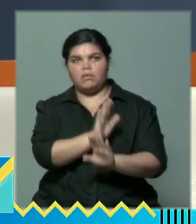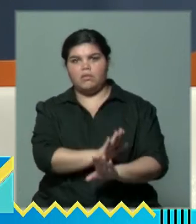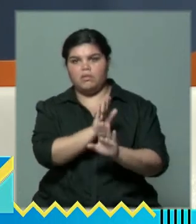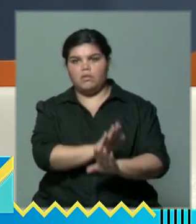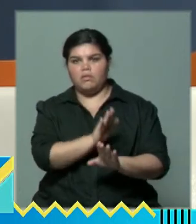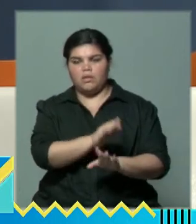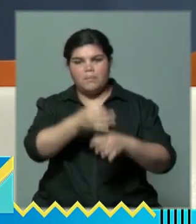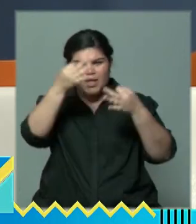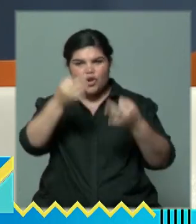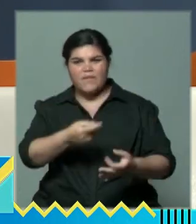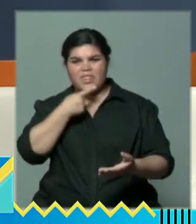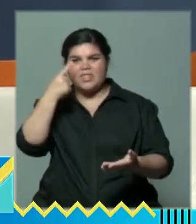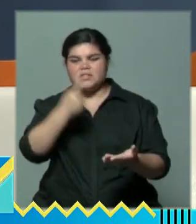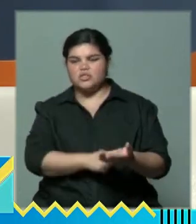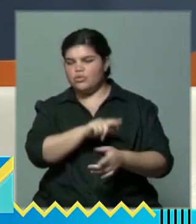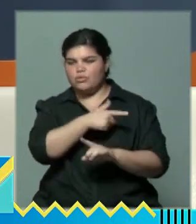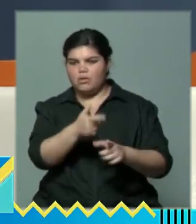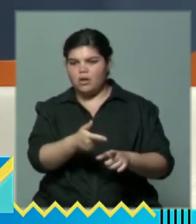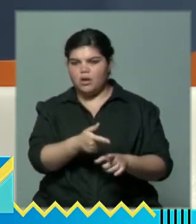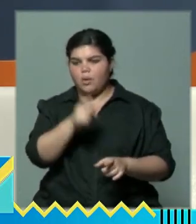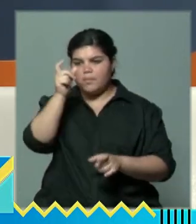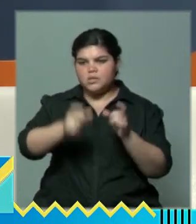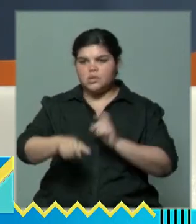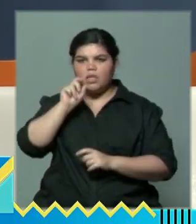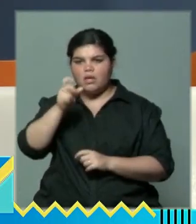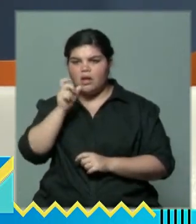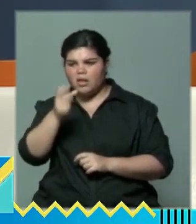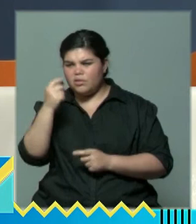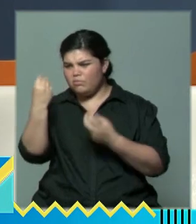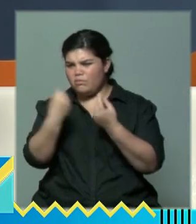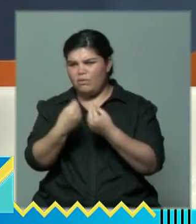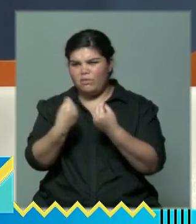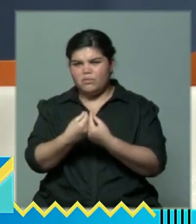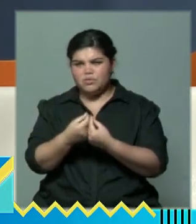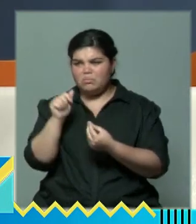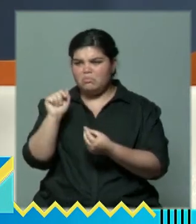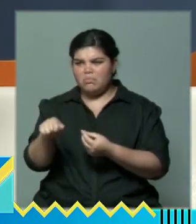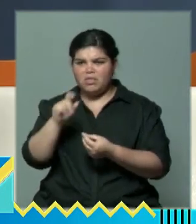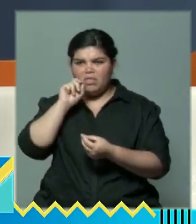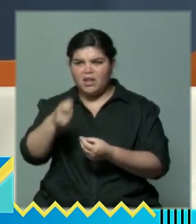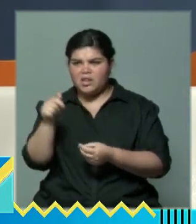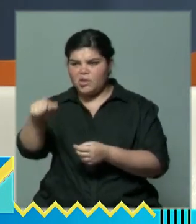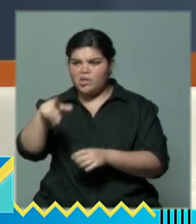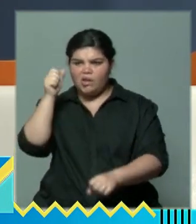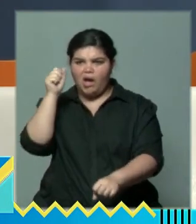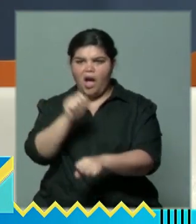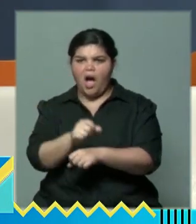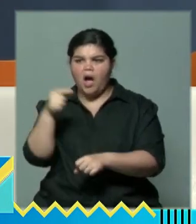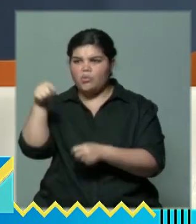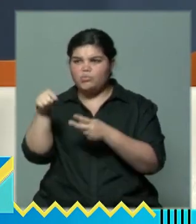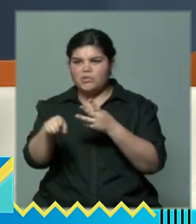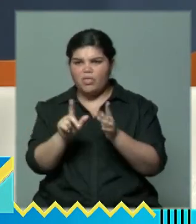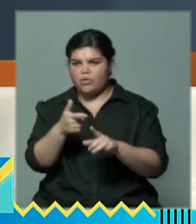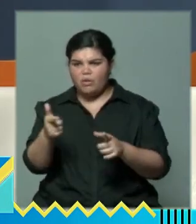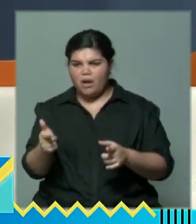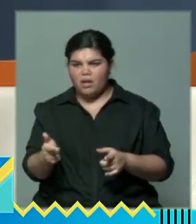ejemplo. Ni infinidad de personas que han sido víctimas de un delito y que ese delito no tenga una persona con condena firme, digamos. No es justo para ninguno de los dos, ni